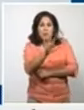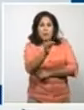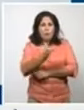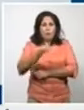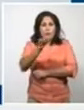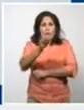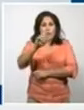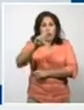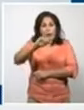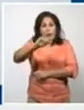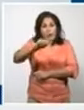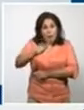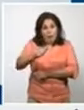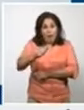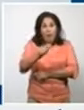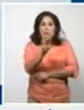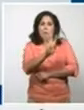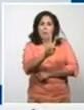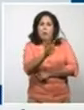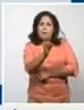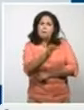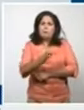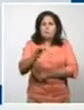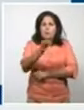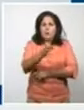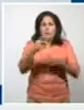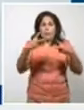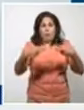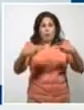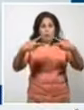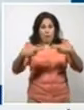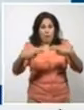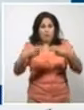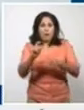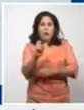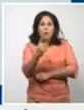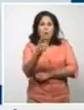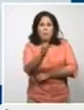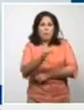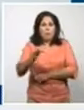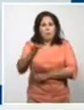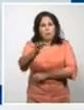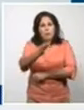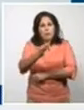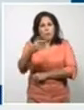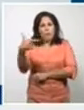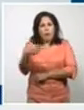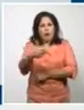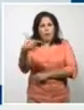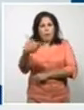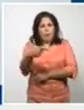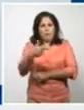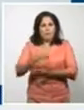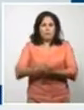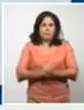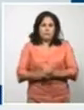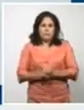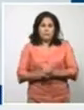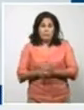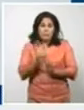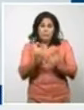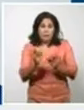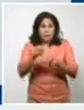Limonar, 4 del municipio Cárdenas y 1 del municipio Jagüey Grande. En el caso de La